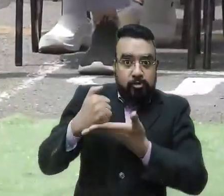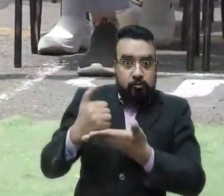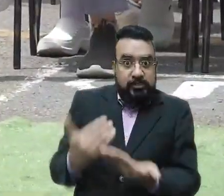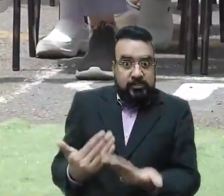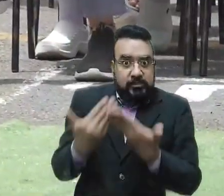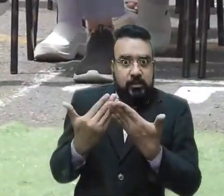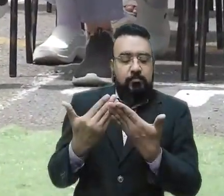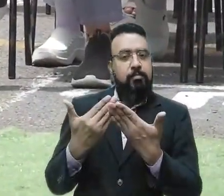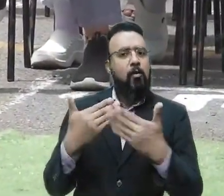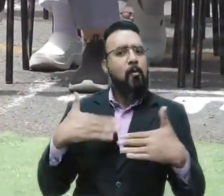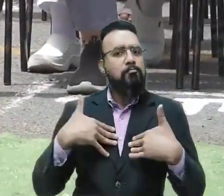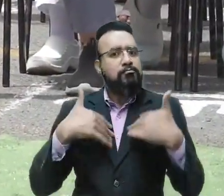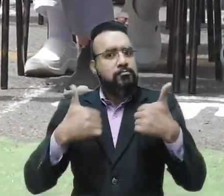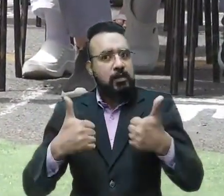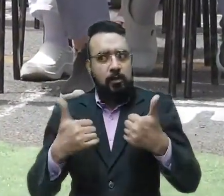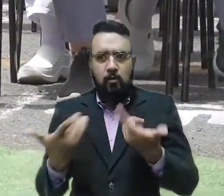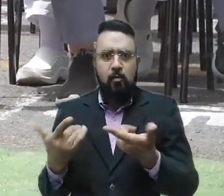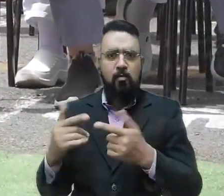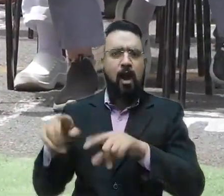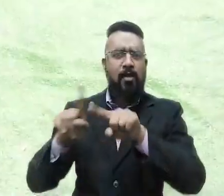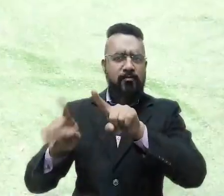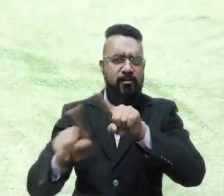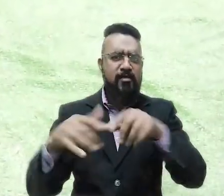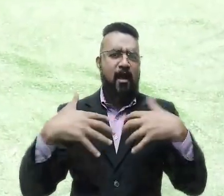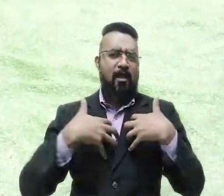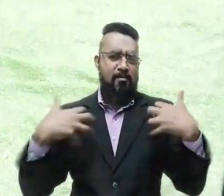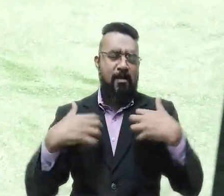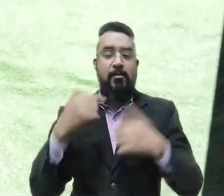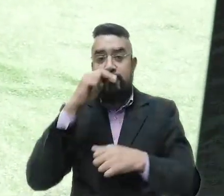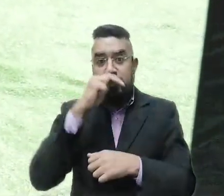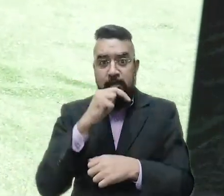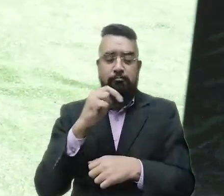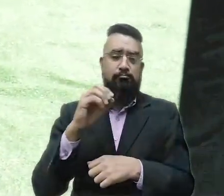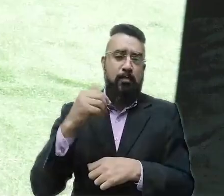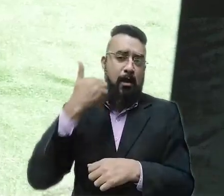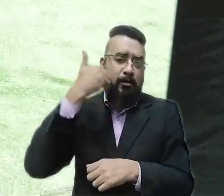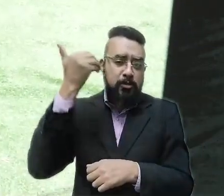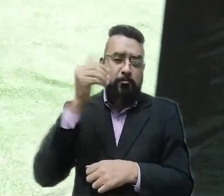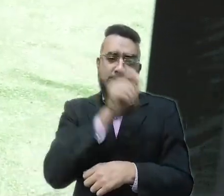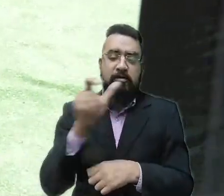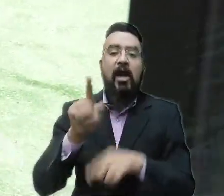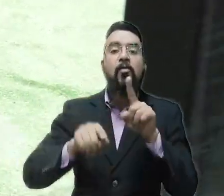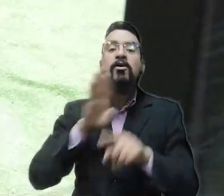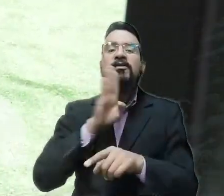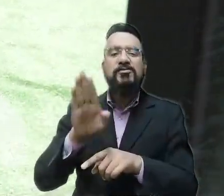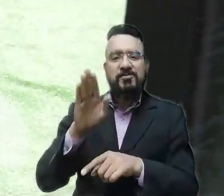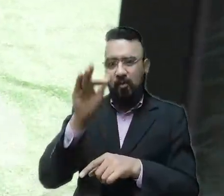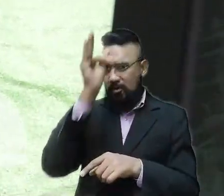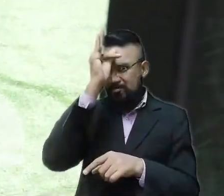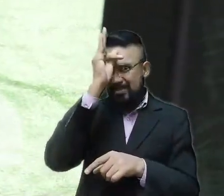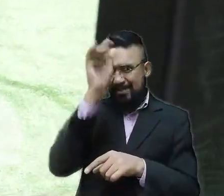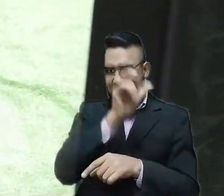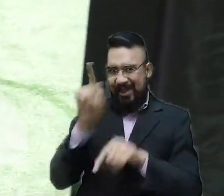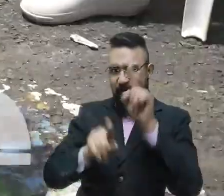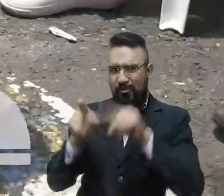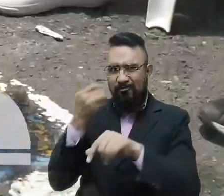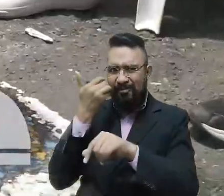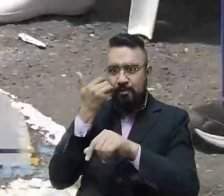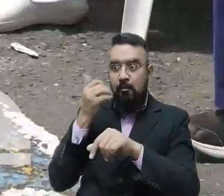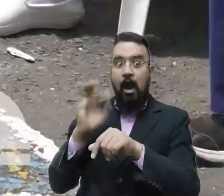fin de mejorar la calidad de vida de niños y adultos del municipio. Pacientes del Hospital Manuel Uribe Ángel, quienes